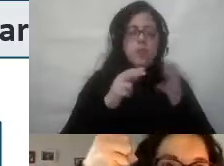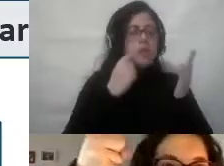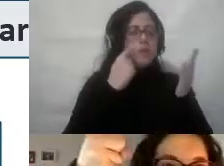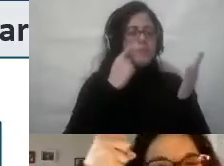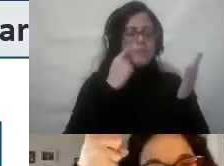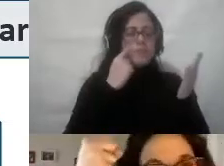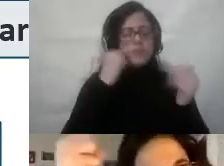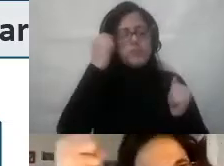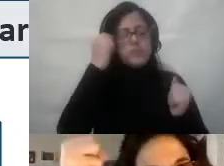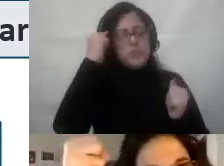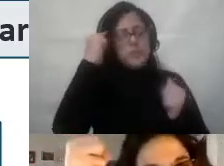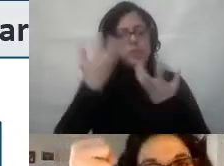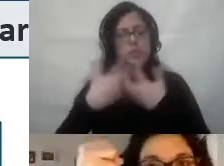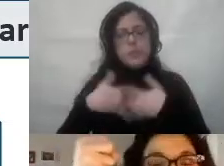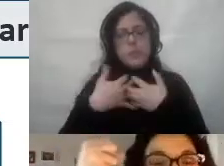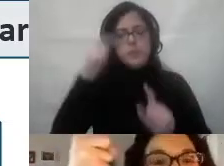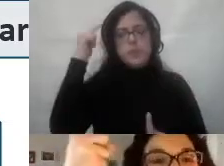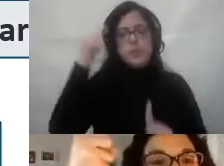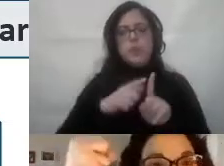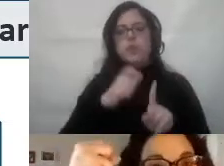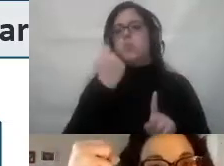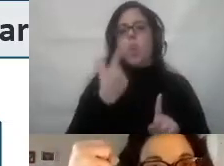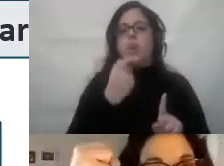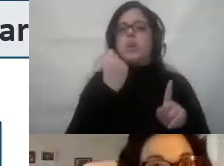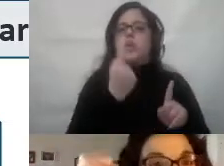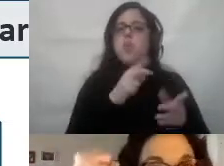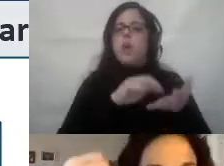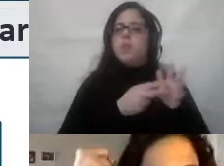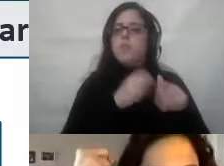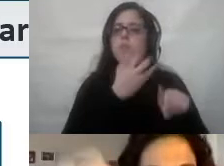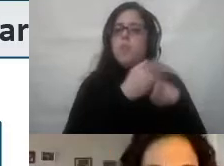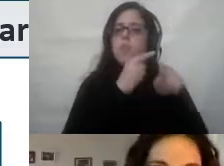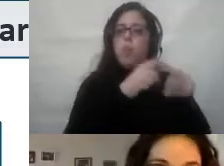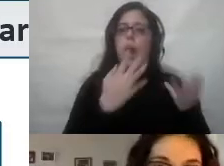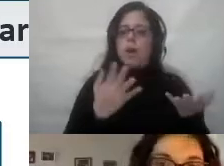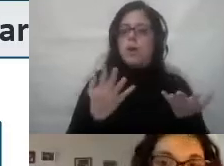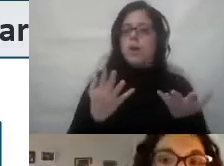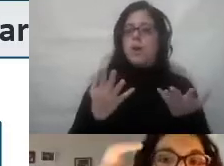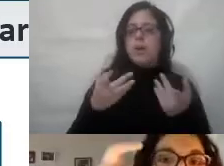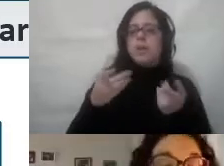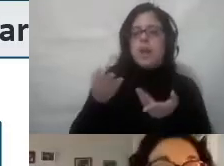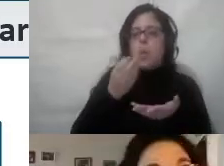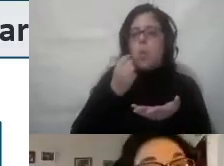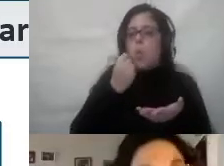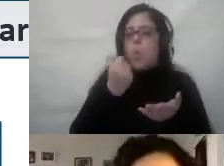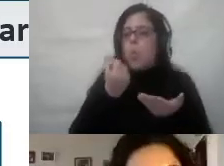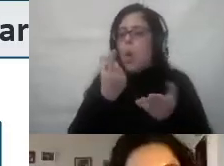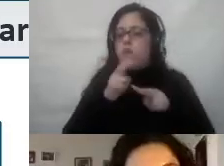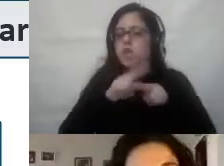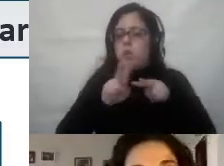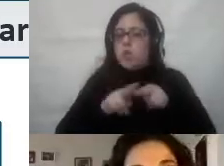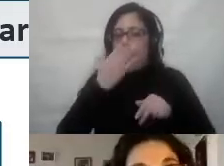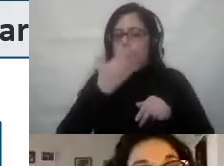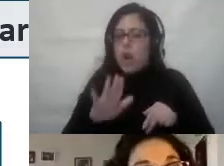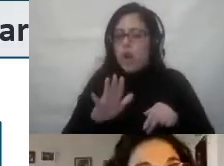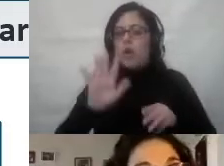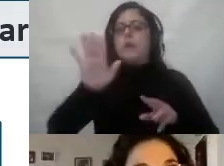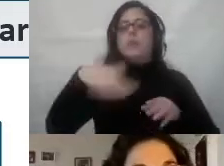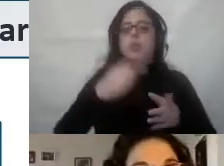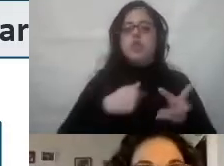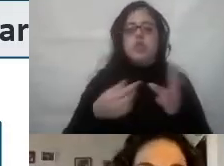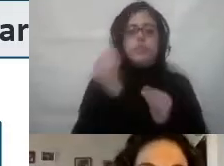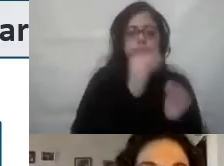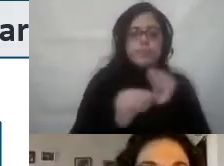levanto qué problema yo puedo explicar mejor porque comprendo estos objetivos. Luego elaboro problemas